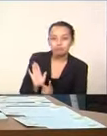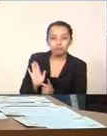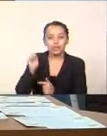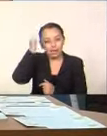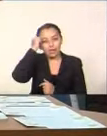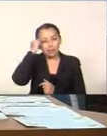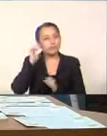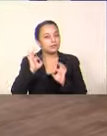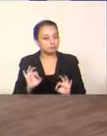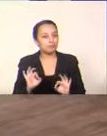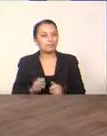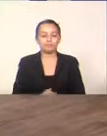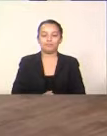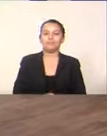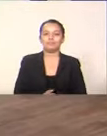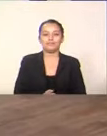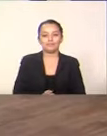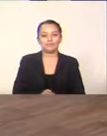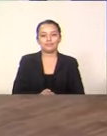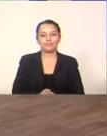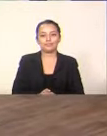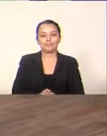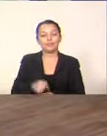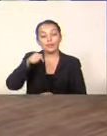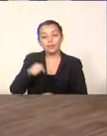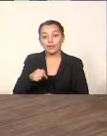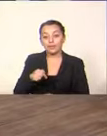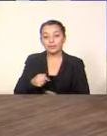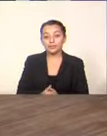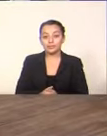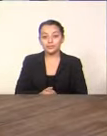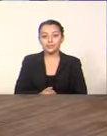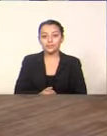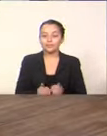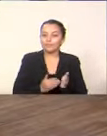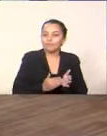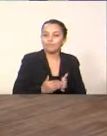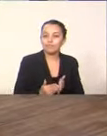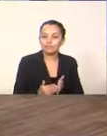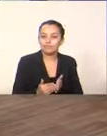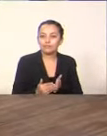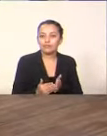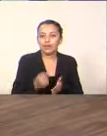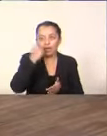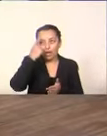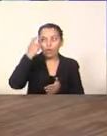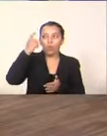Me parece. Muy bien. En este caso, vamos a iniciar con el recuerda de nuestro